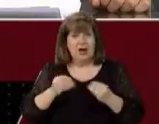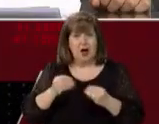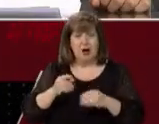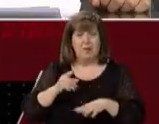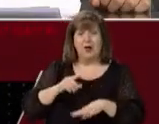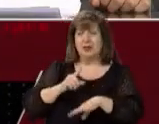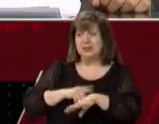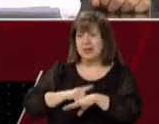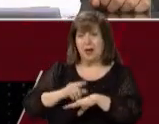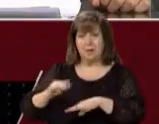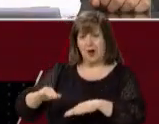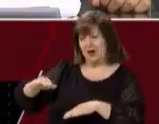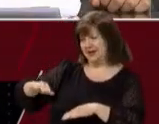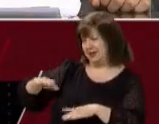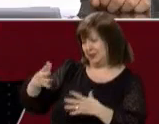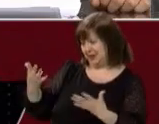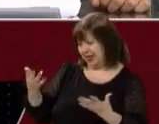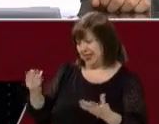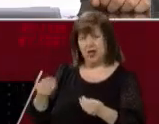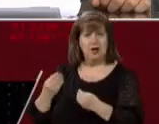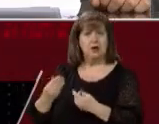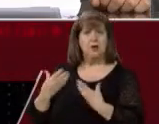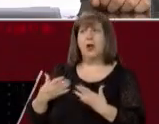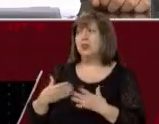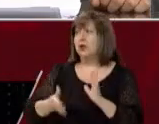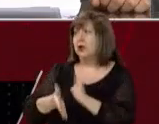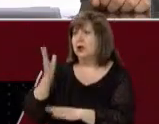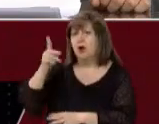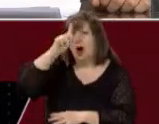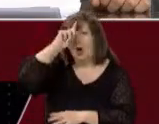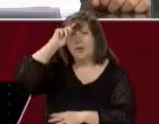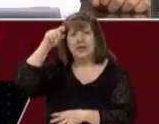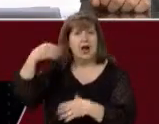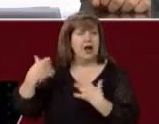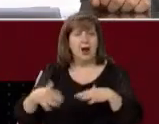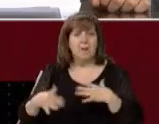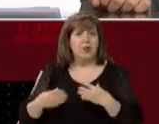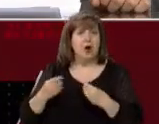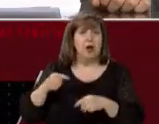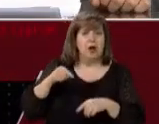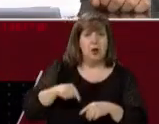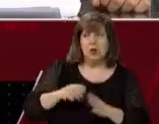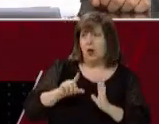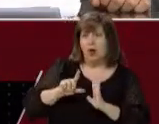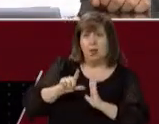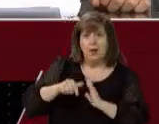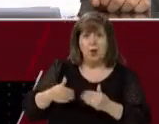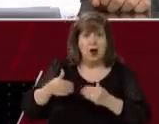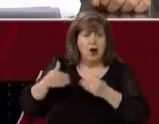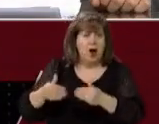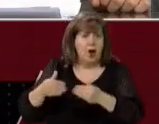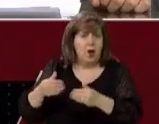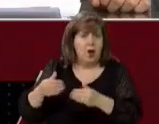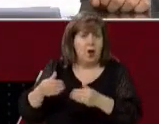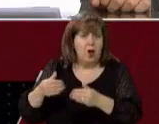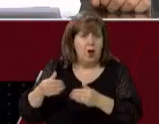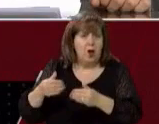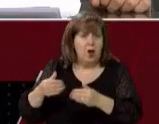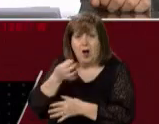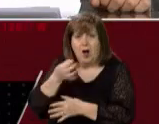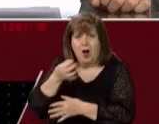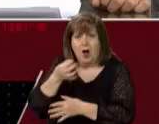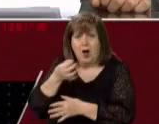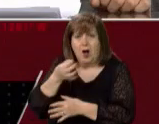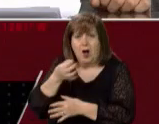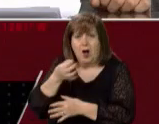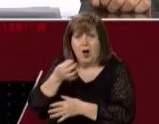los tiempos, pero también a veces decimos en esto de cuándo tenemos que acudir necesariamente a un hospital, en este caso, y demás,